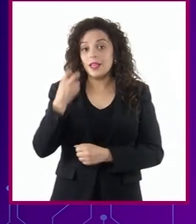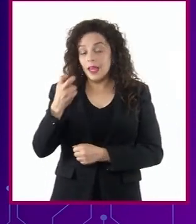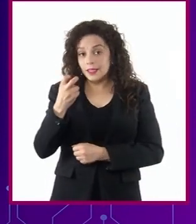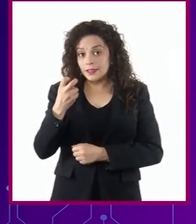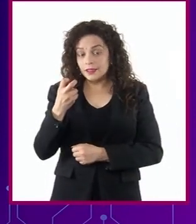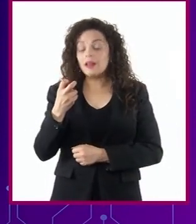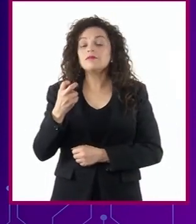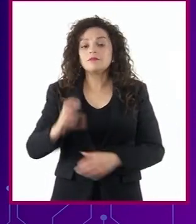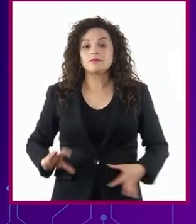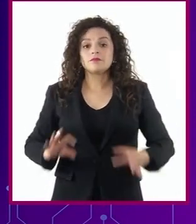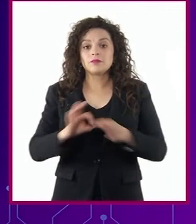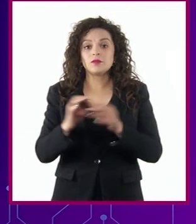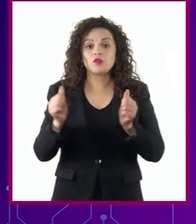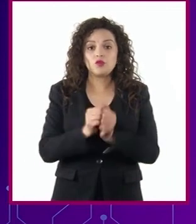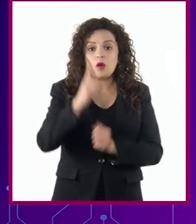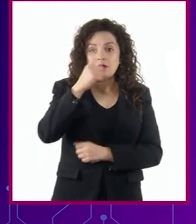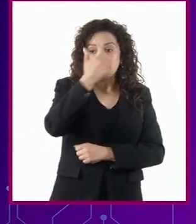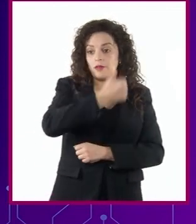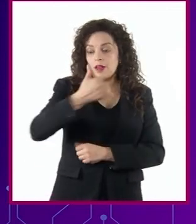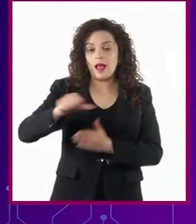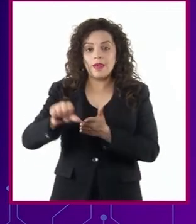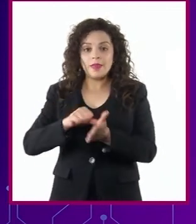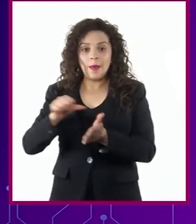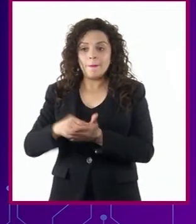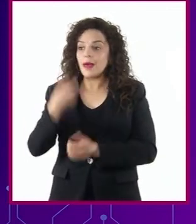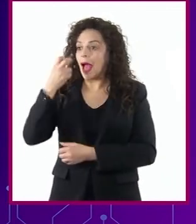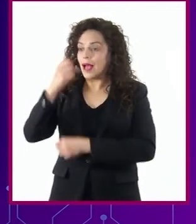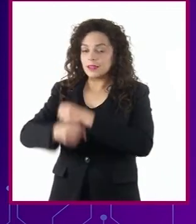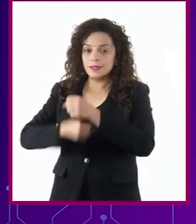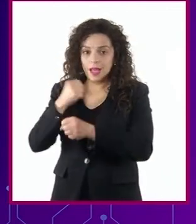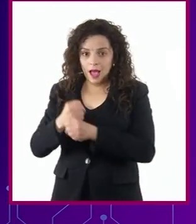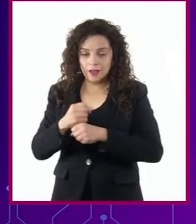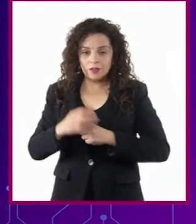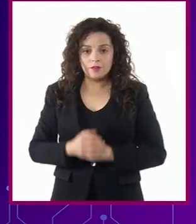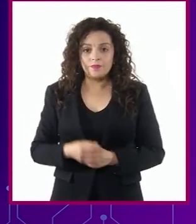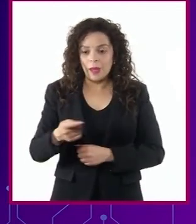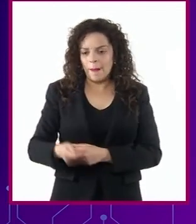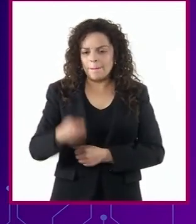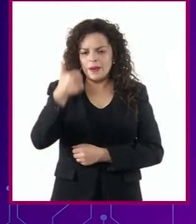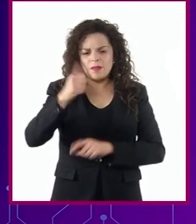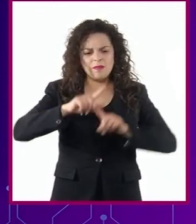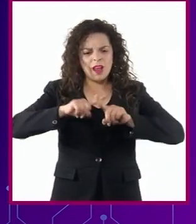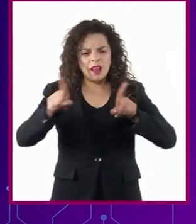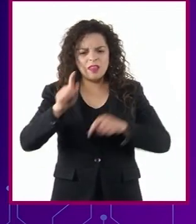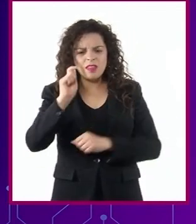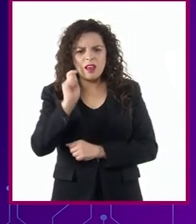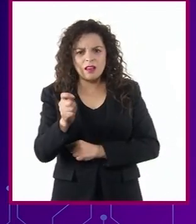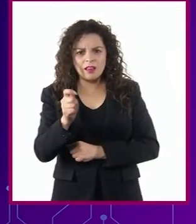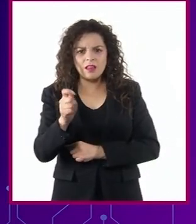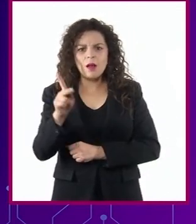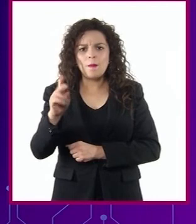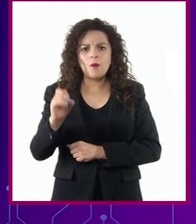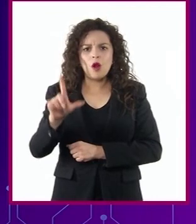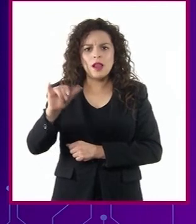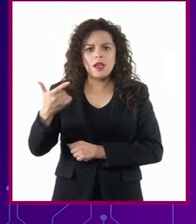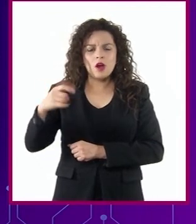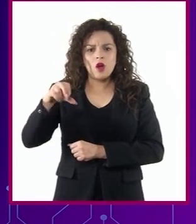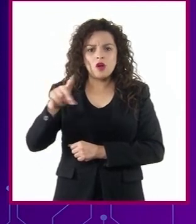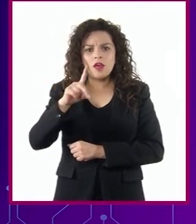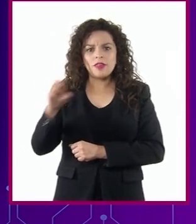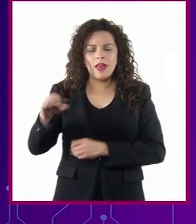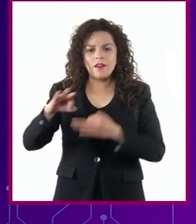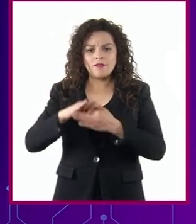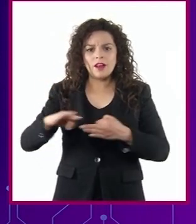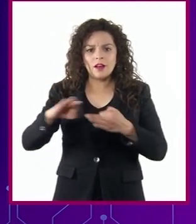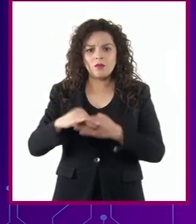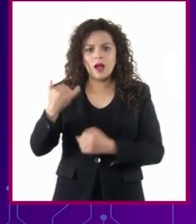vendidos con cada mes de ese año. La primera diferencia y la principal entre un polígono de frecuencias y una gráfica de